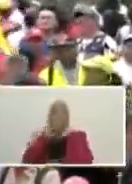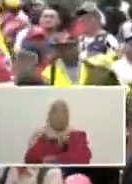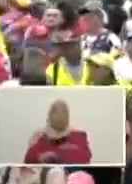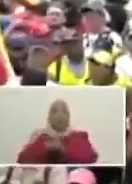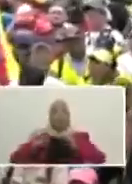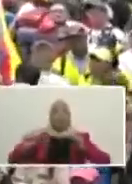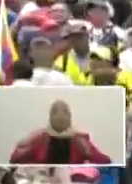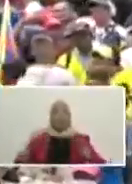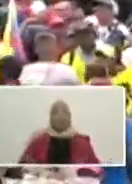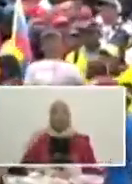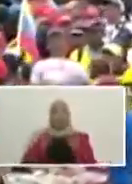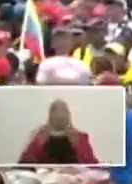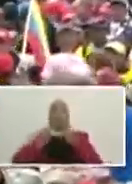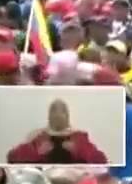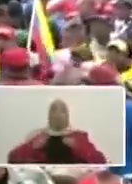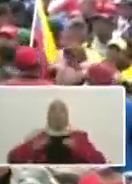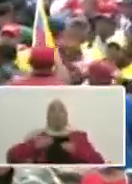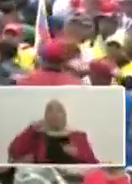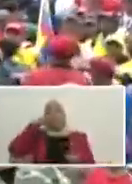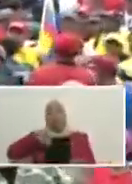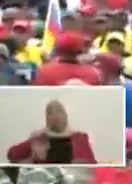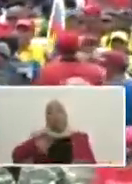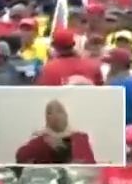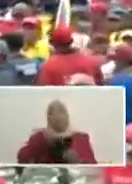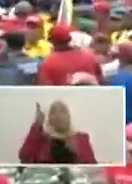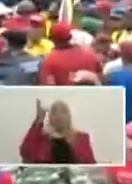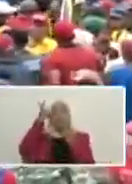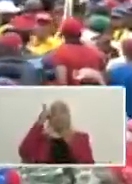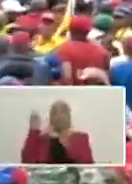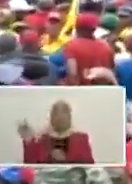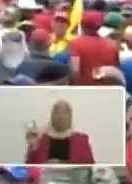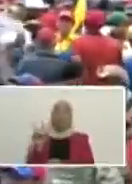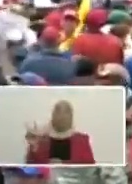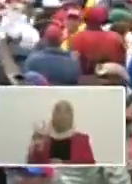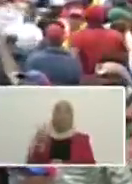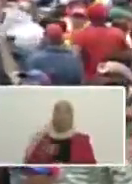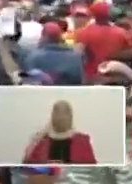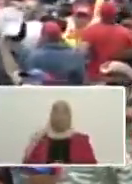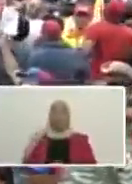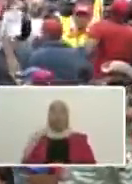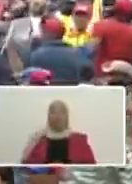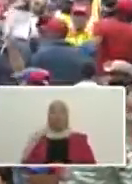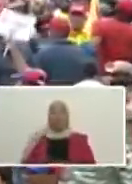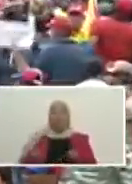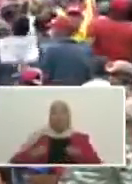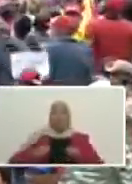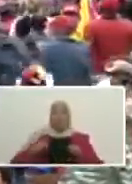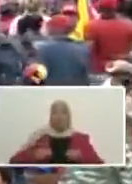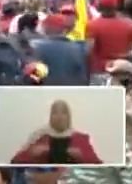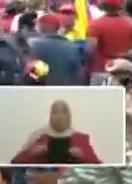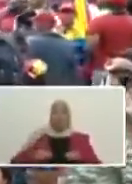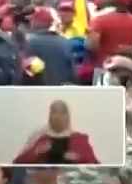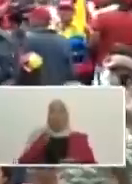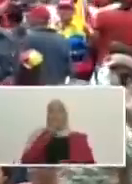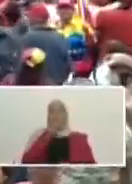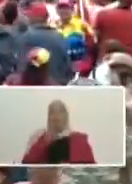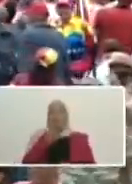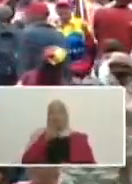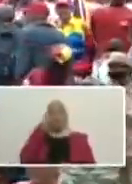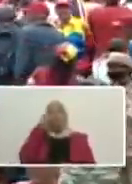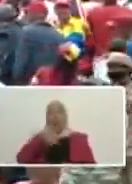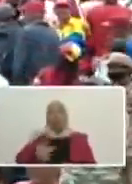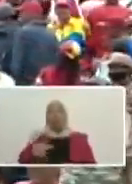espiritual. ¡Que vivan los pueblos aborígenes de Venezuela! ¡Que viva la magia hermosa de los